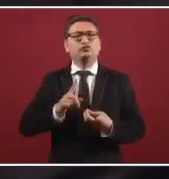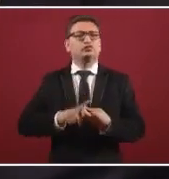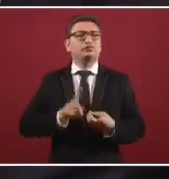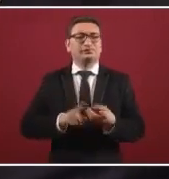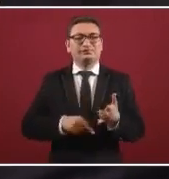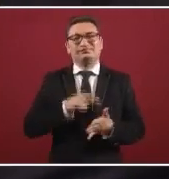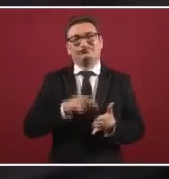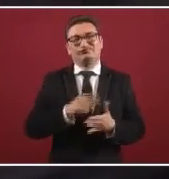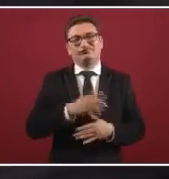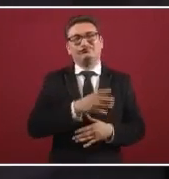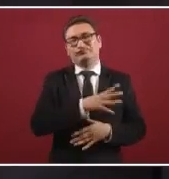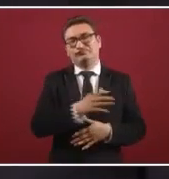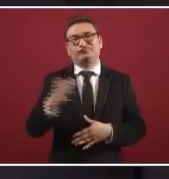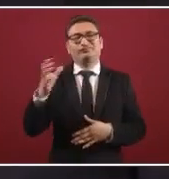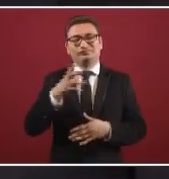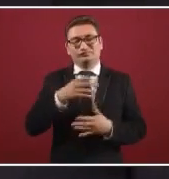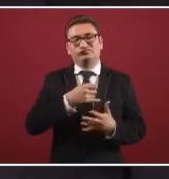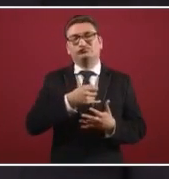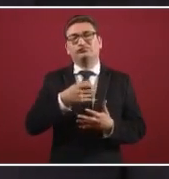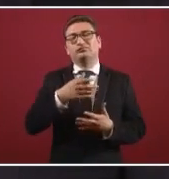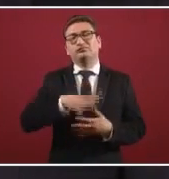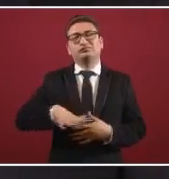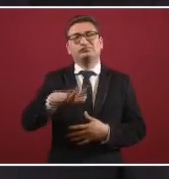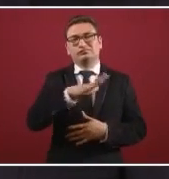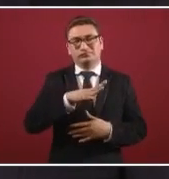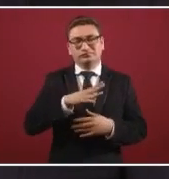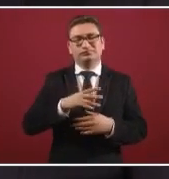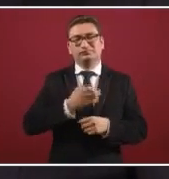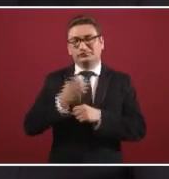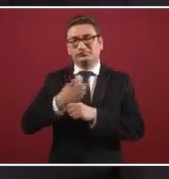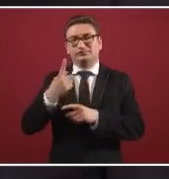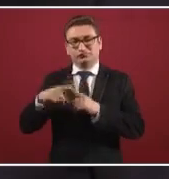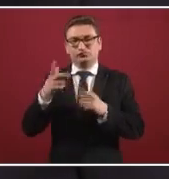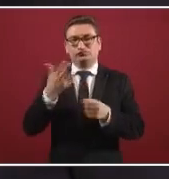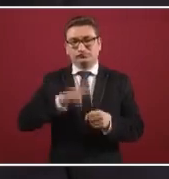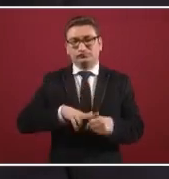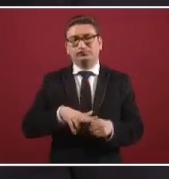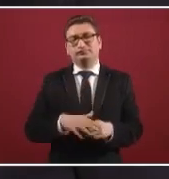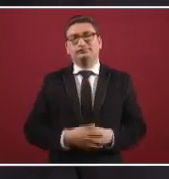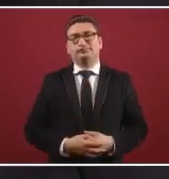rurales, hospitales de